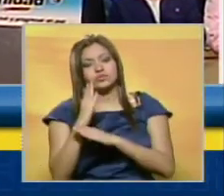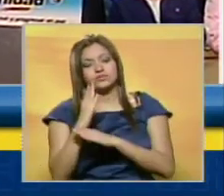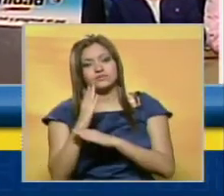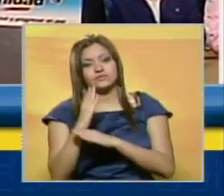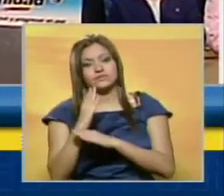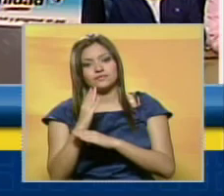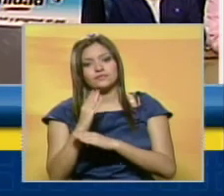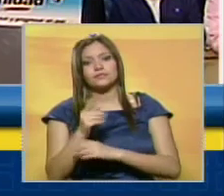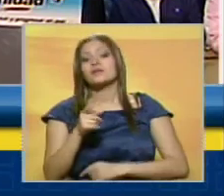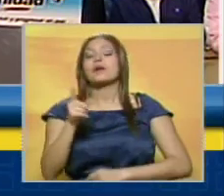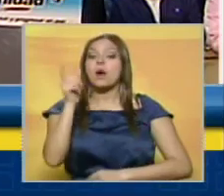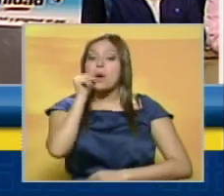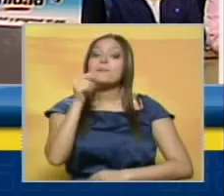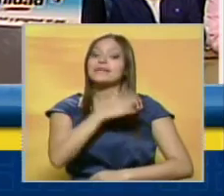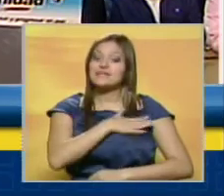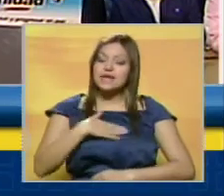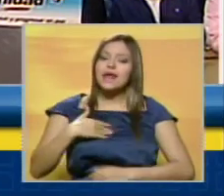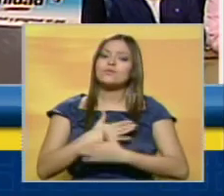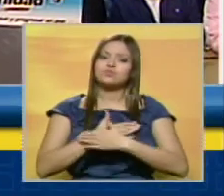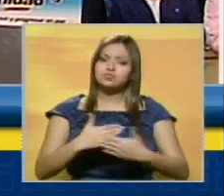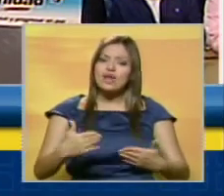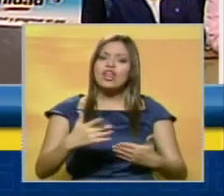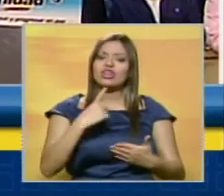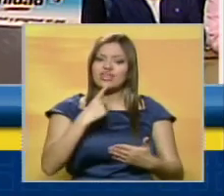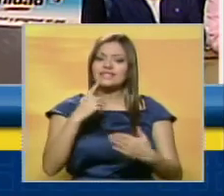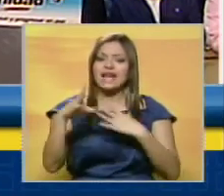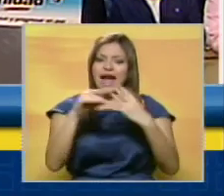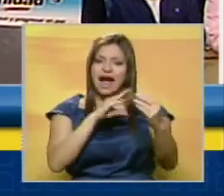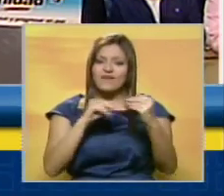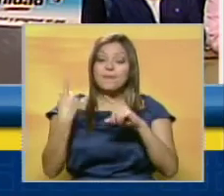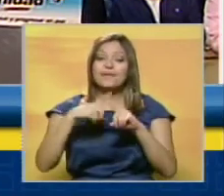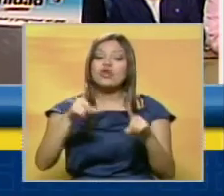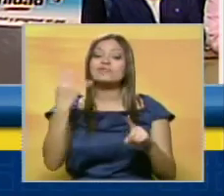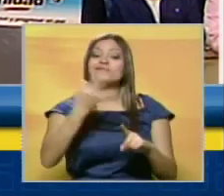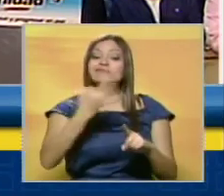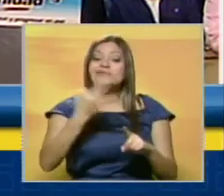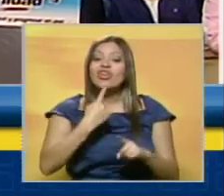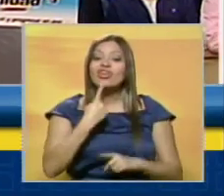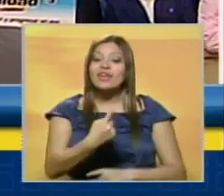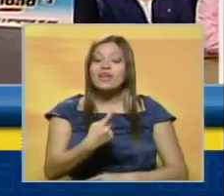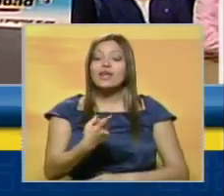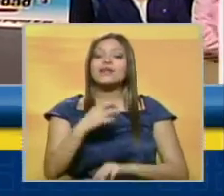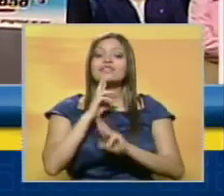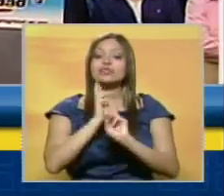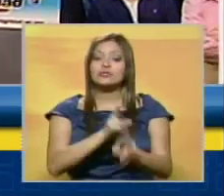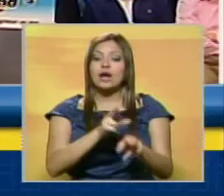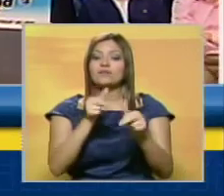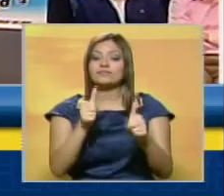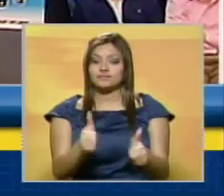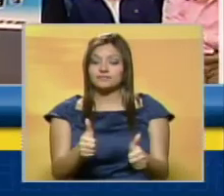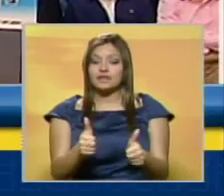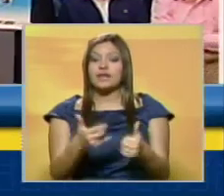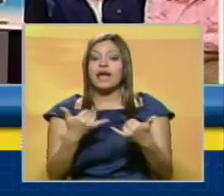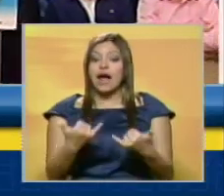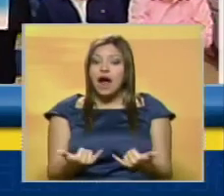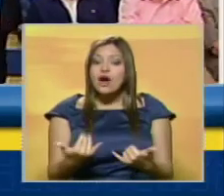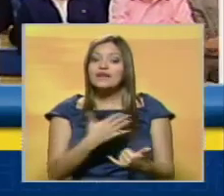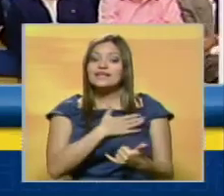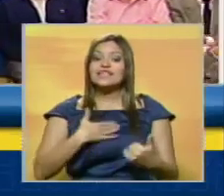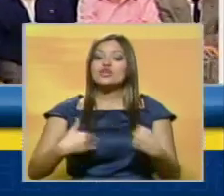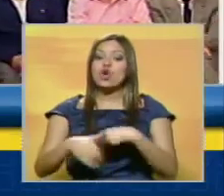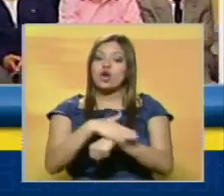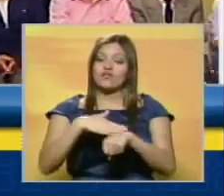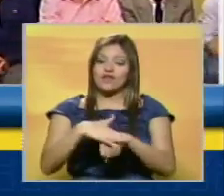que están dispuestos a mantener el diálogo, pero siempre un diálogo sincero que traiga resultados, así que van a exigir al